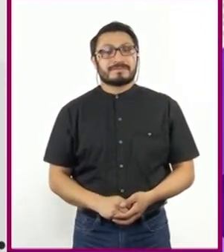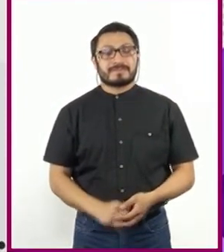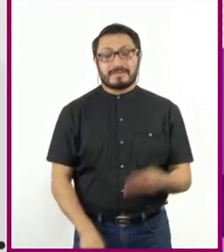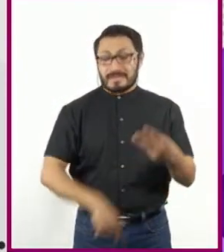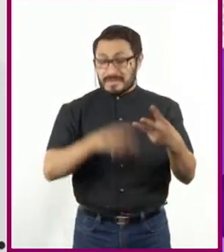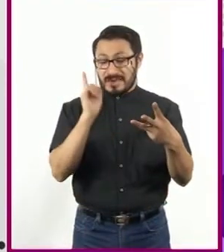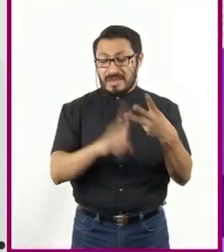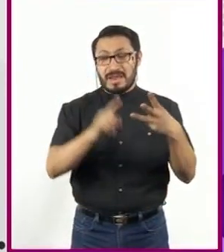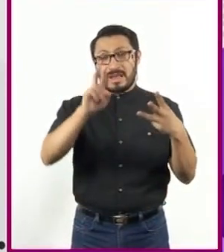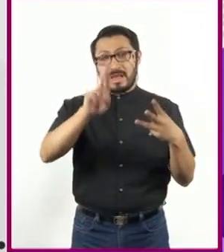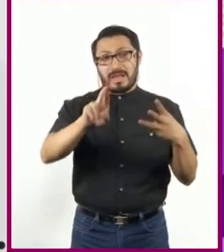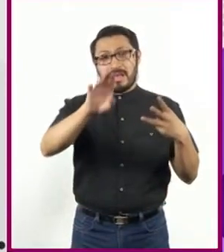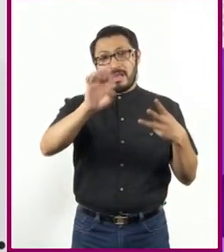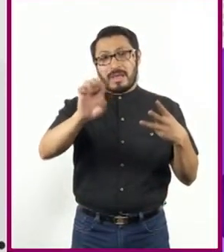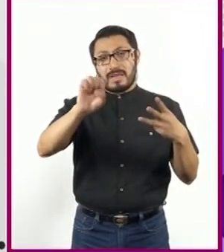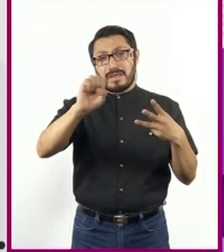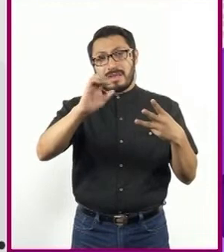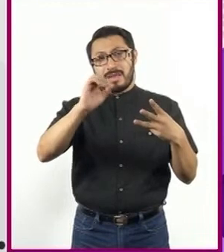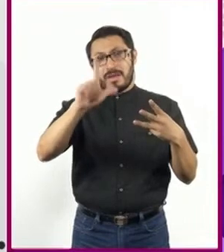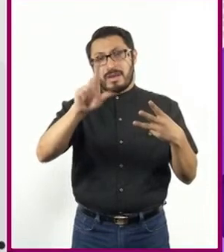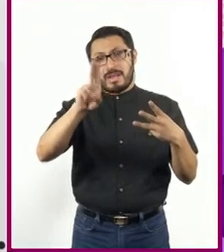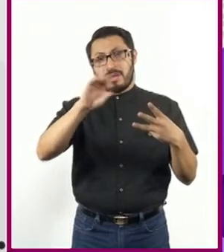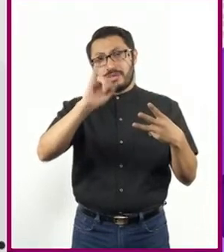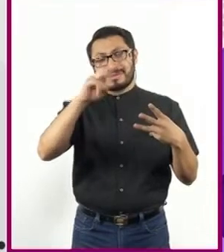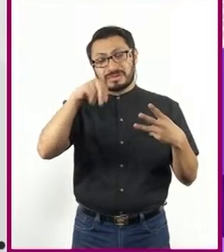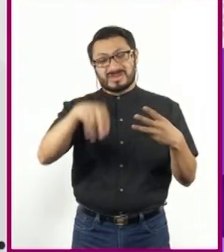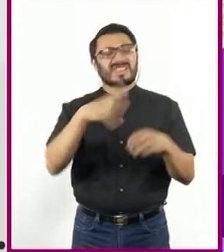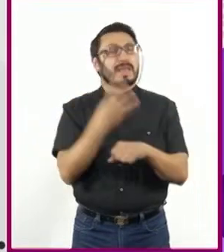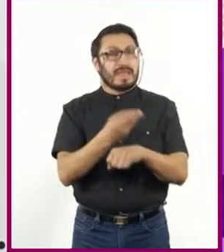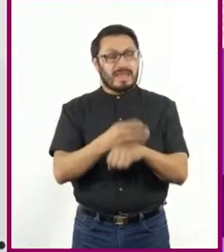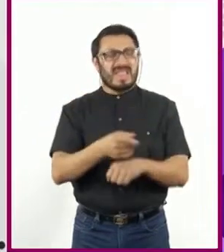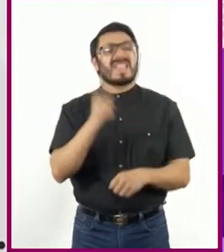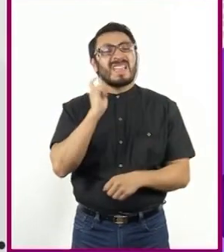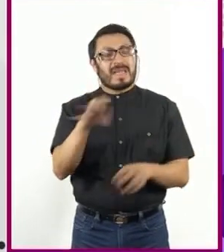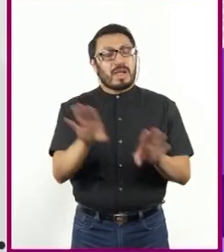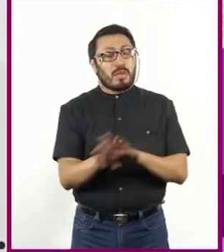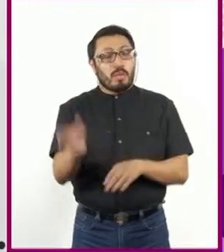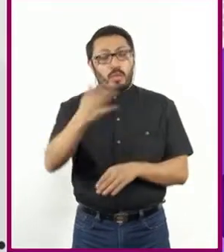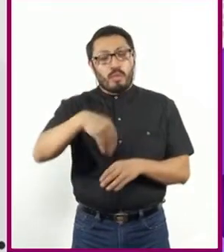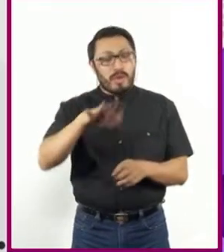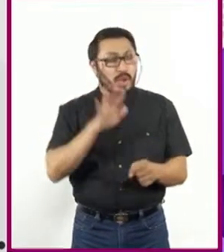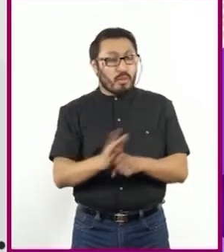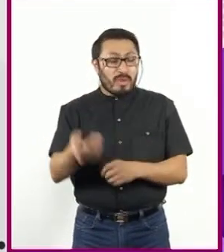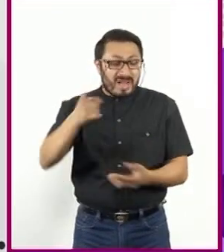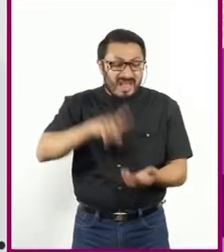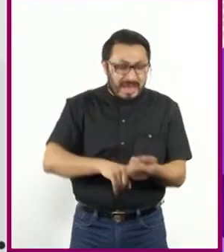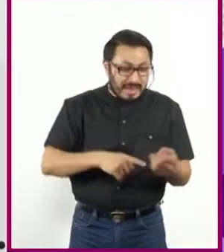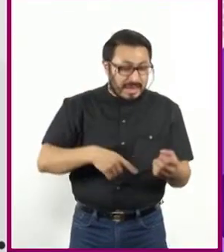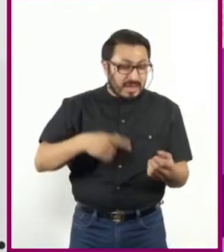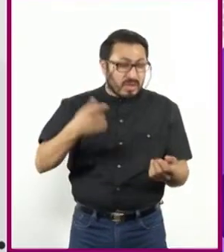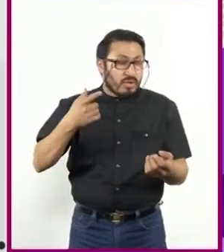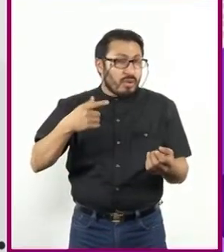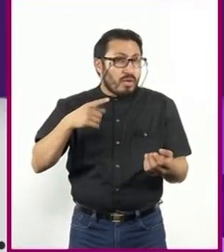La resolución, buscar las raíces del conflicto para evitar nuevos